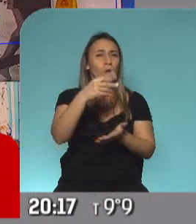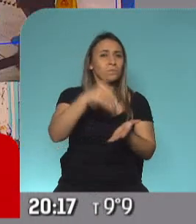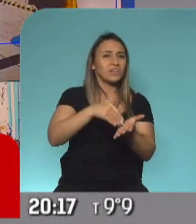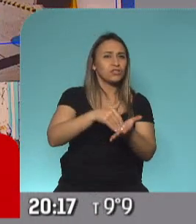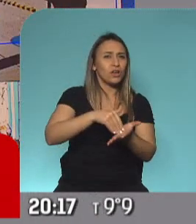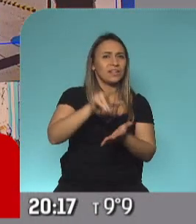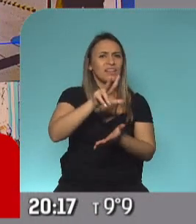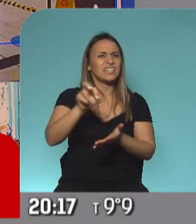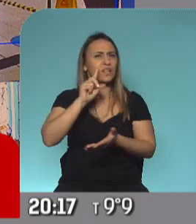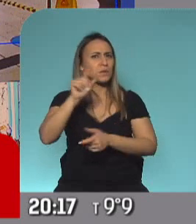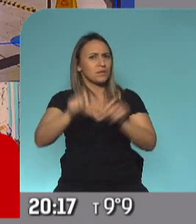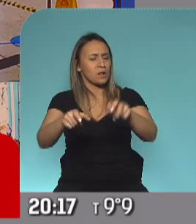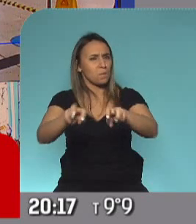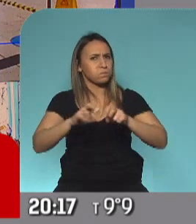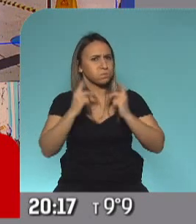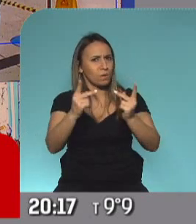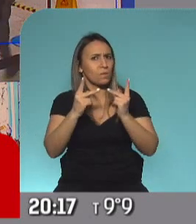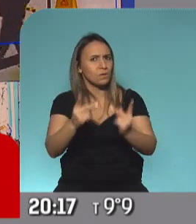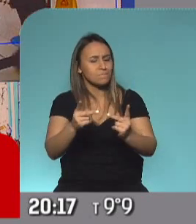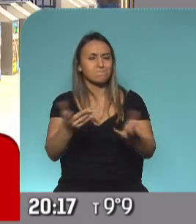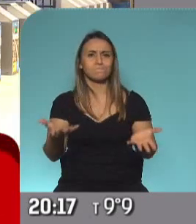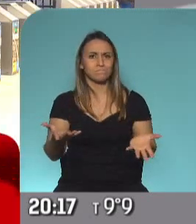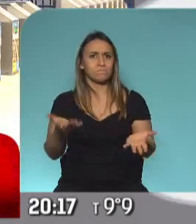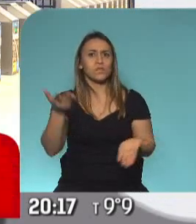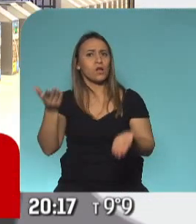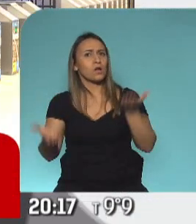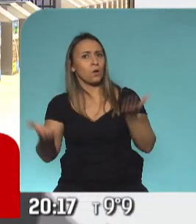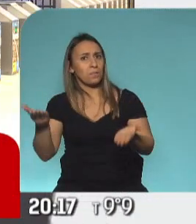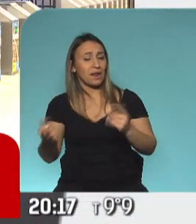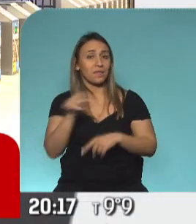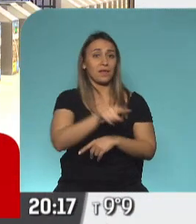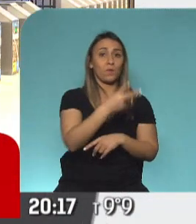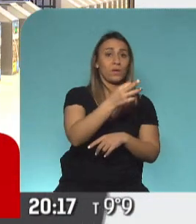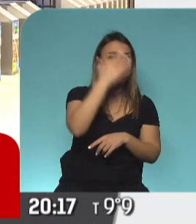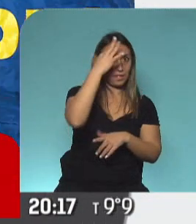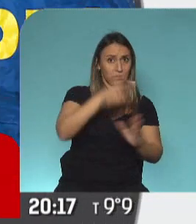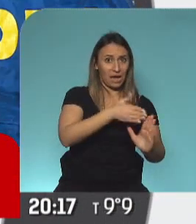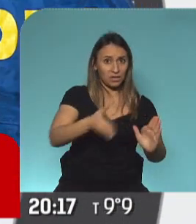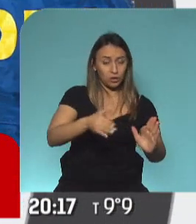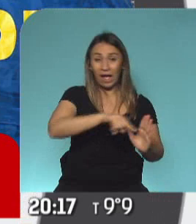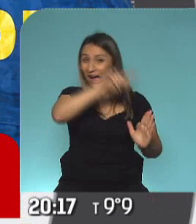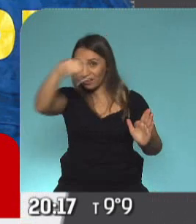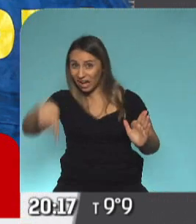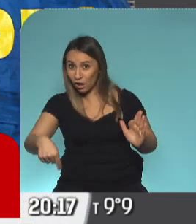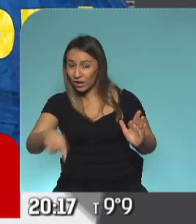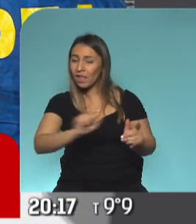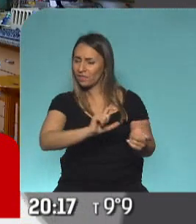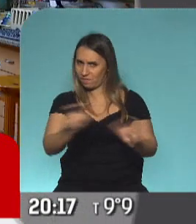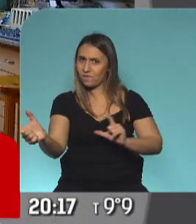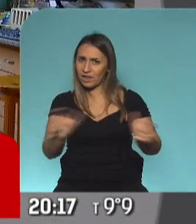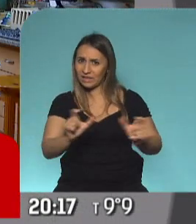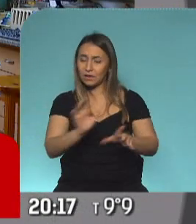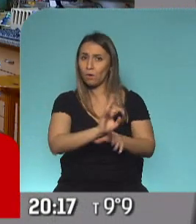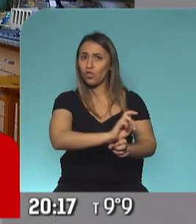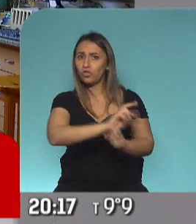2.300.000 personas. Es decir, que si tomamos lo que fue el 20 de marzo a hoy, la diferencia es